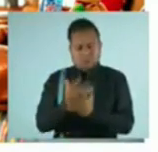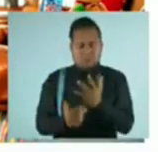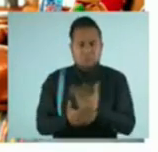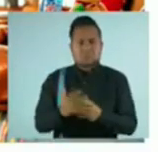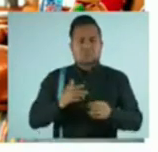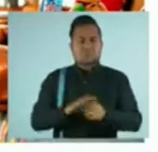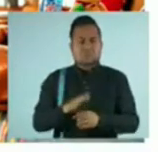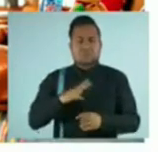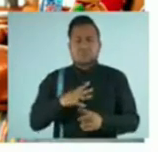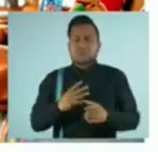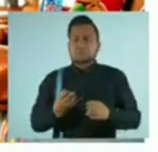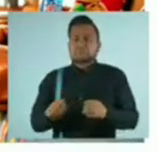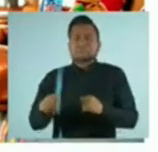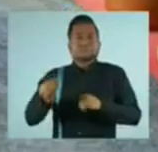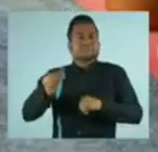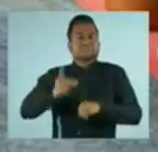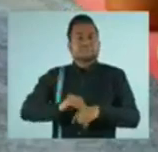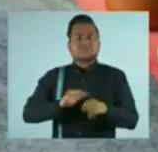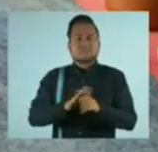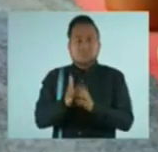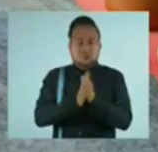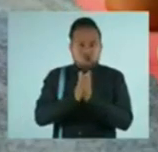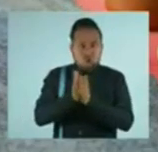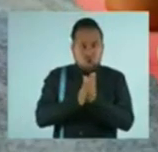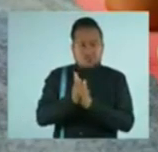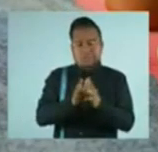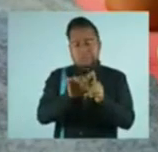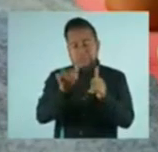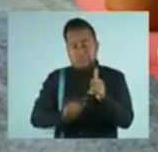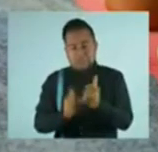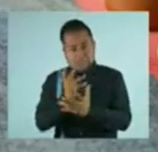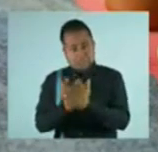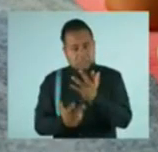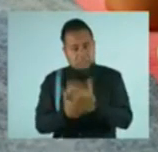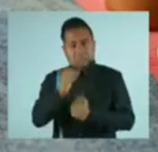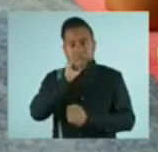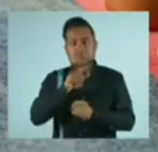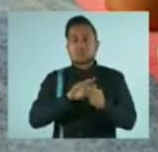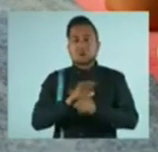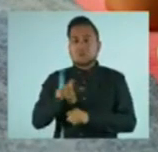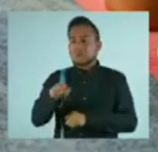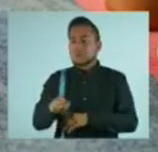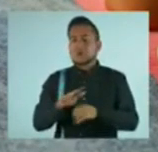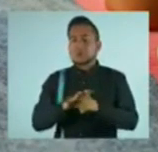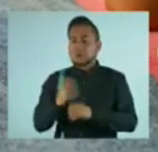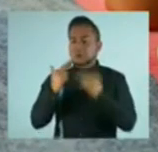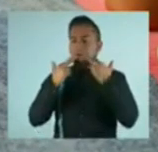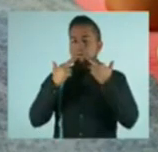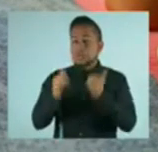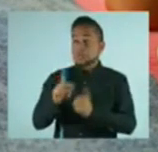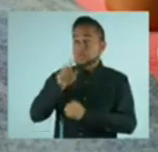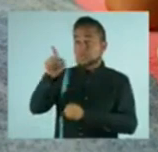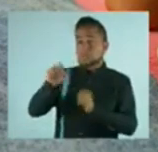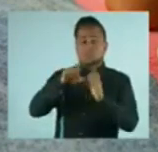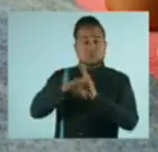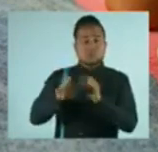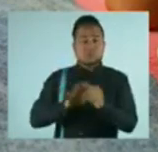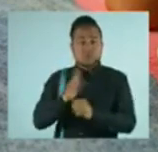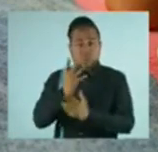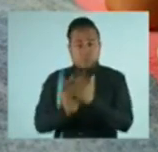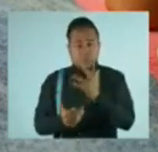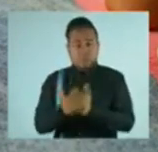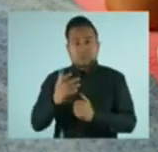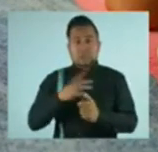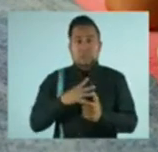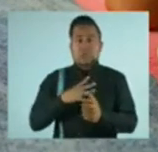cierta prestancia al pueblo, como la elaboración de chocolates artesanales. Hay un rancho donde se elabora jamón